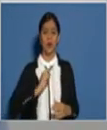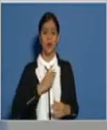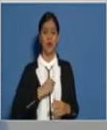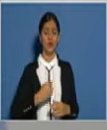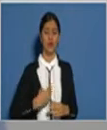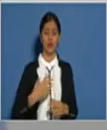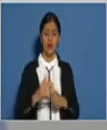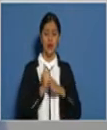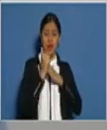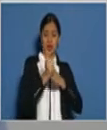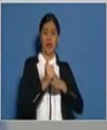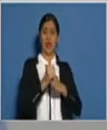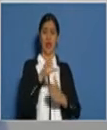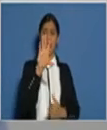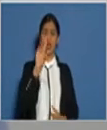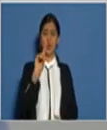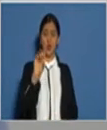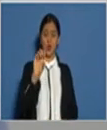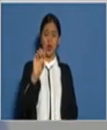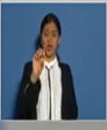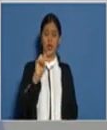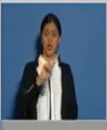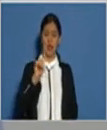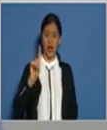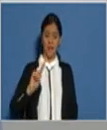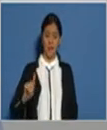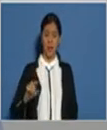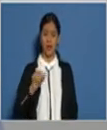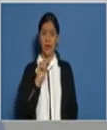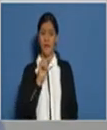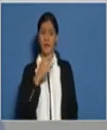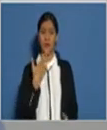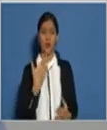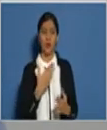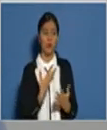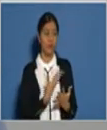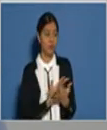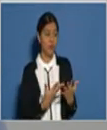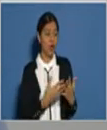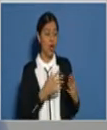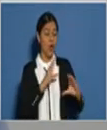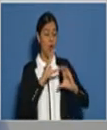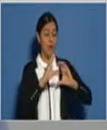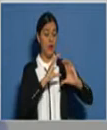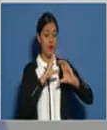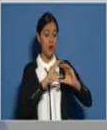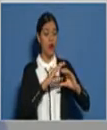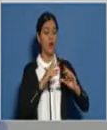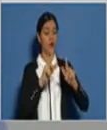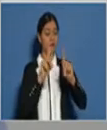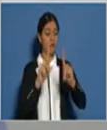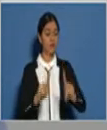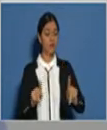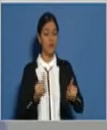Acevedo, avanzar con ellos con herramientas efectivas como por ejemplo el diálogo social y de igual manera la